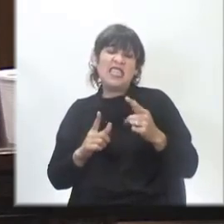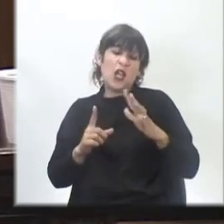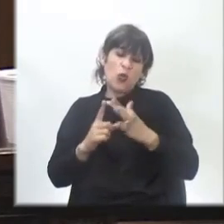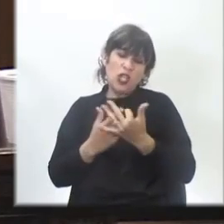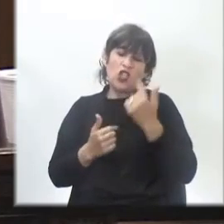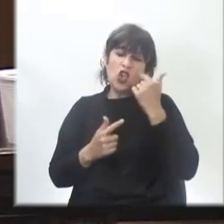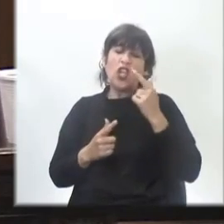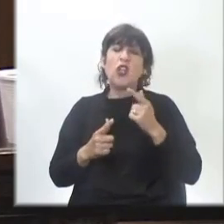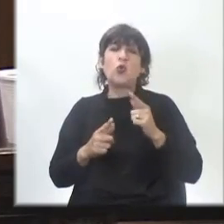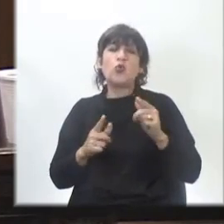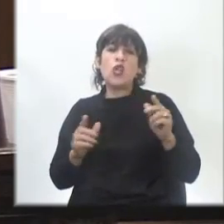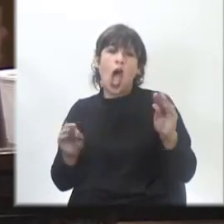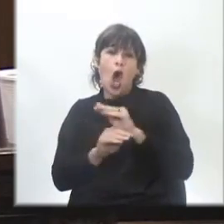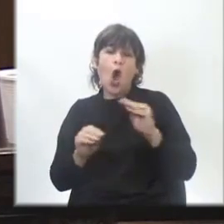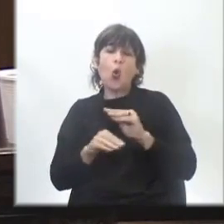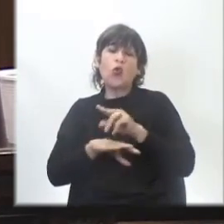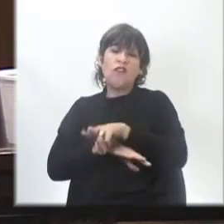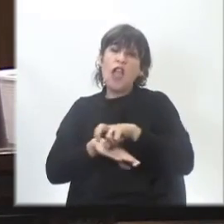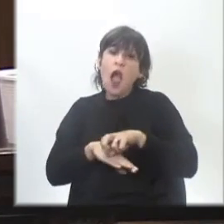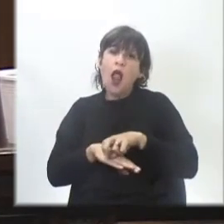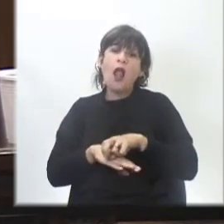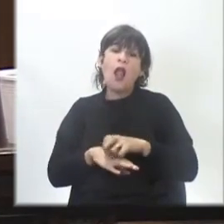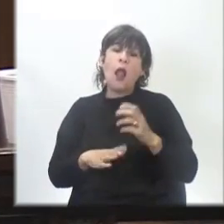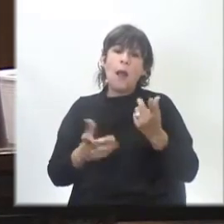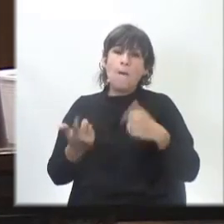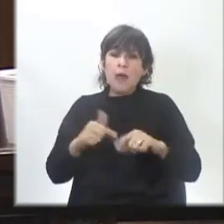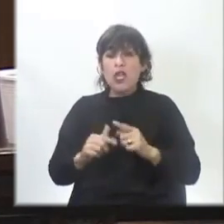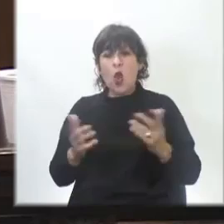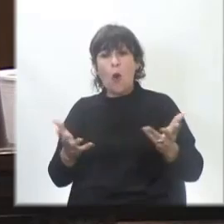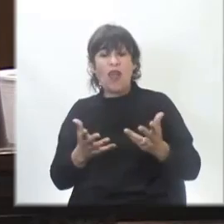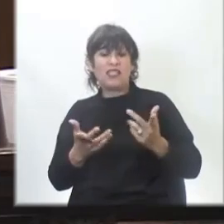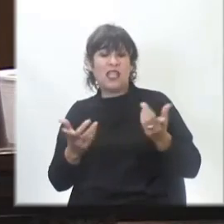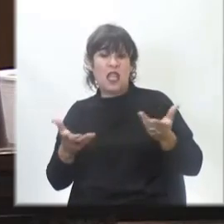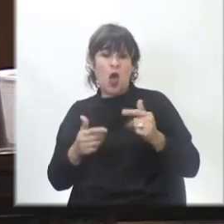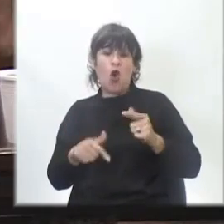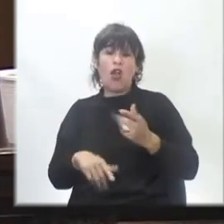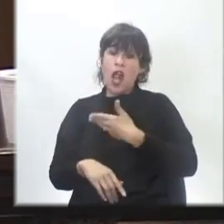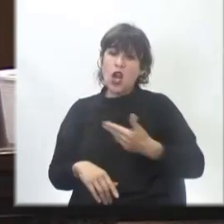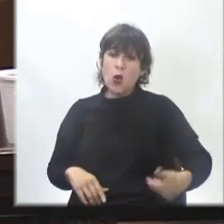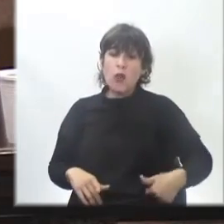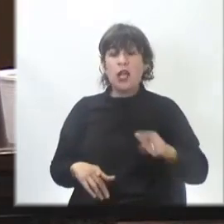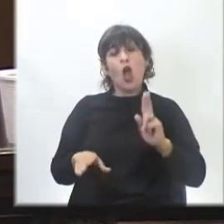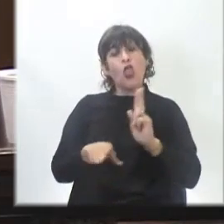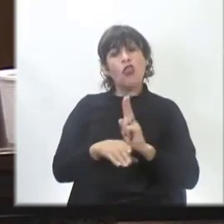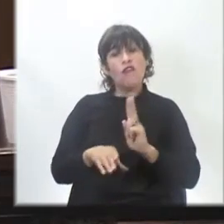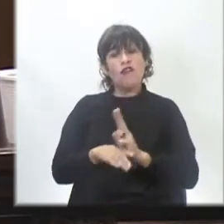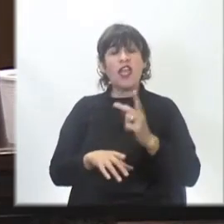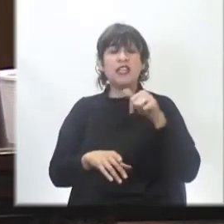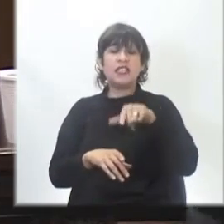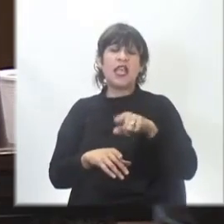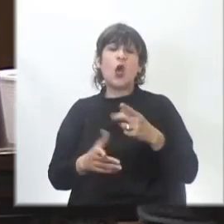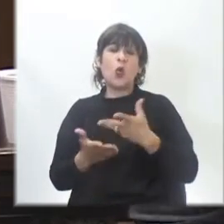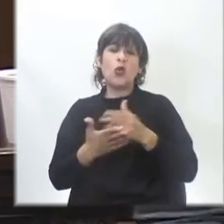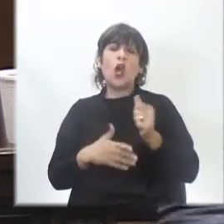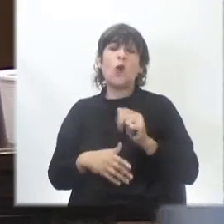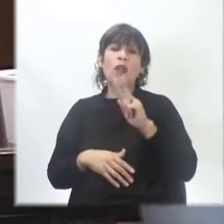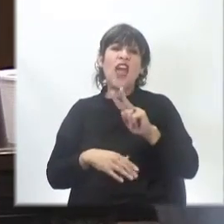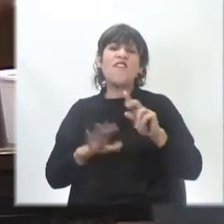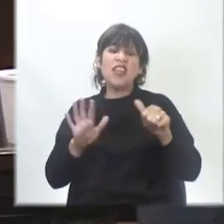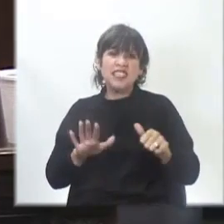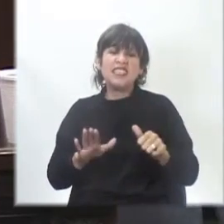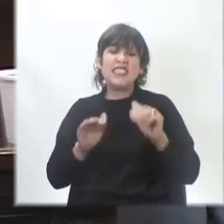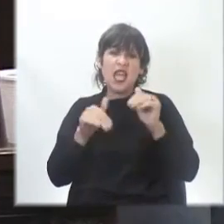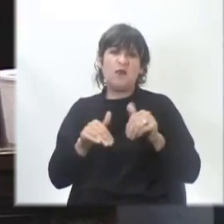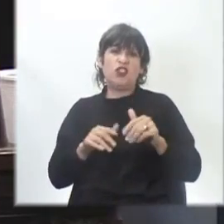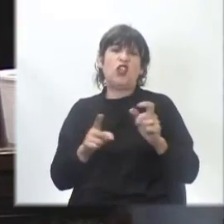fiscal, y parece que ahora actores del gobierno defienden una compra de $26 millones en un contexto